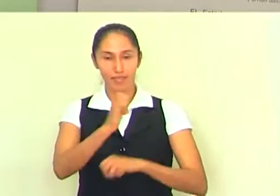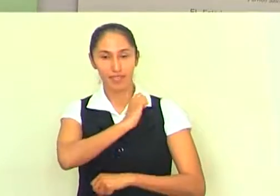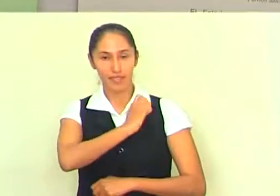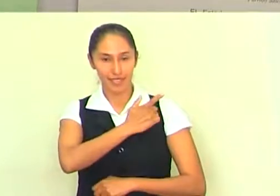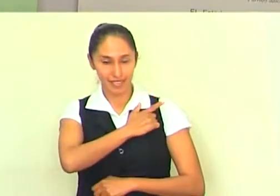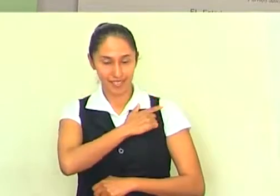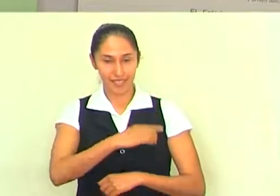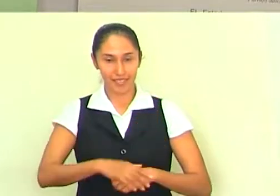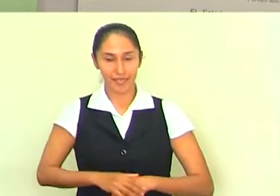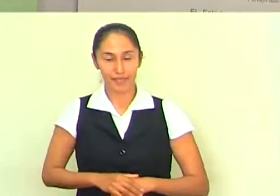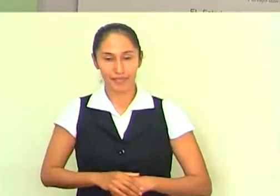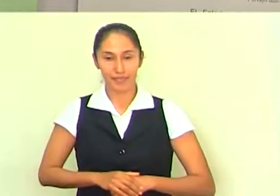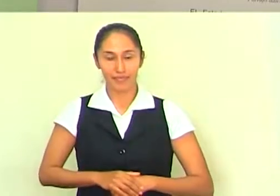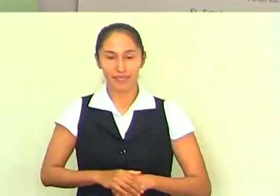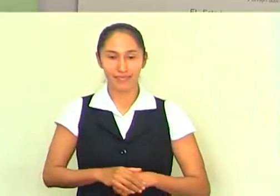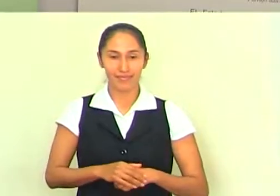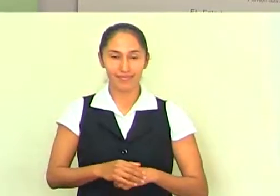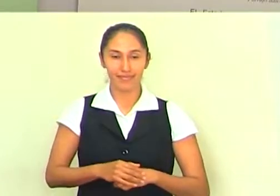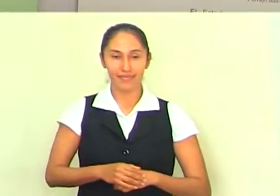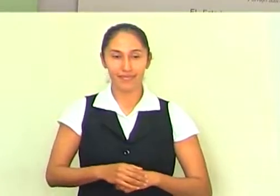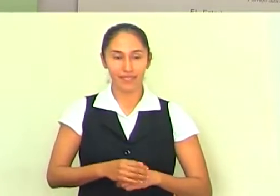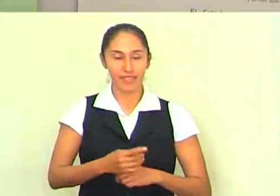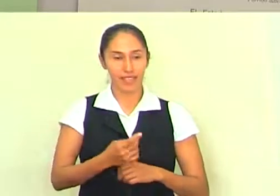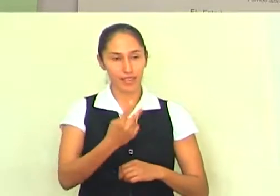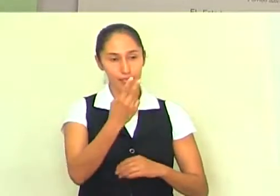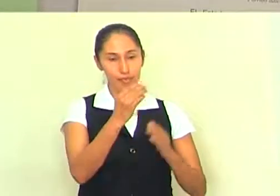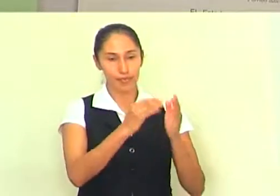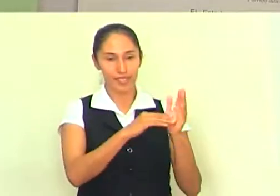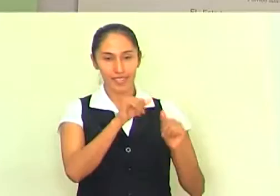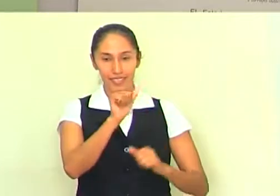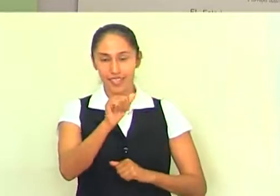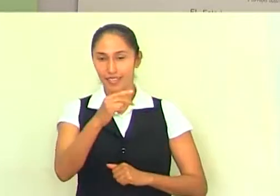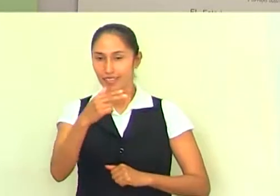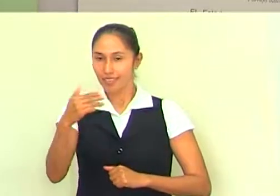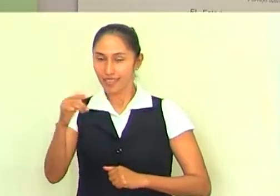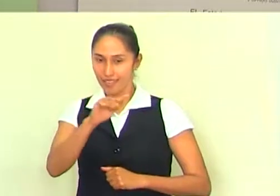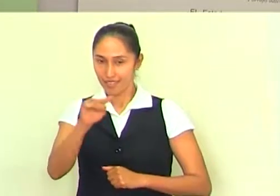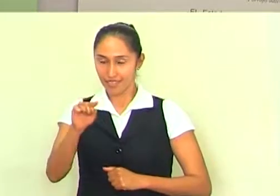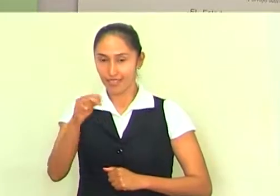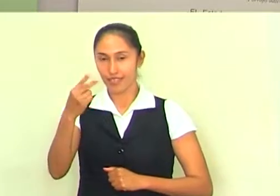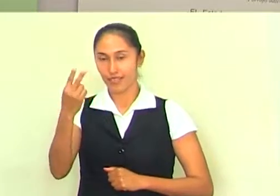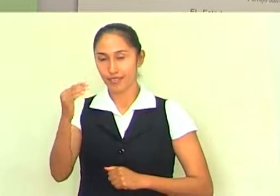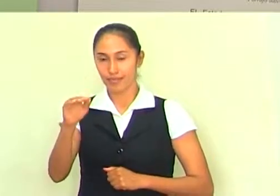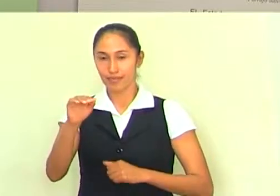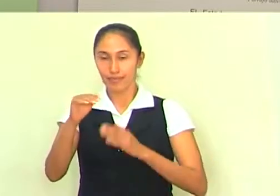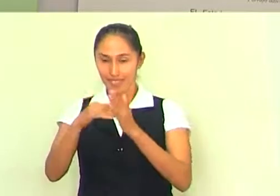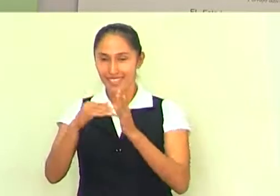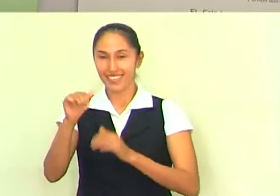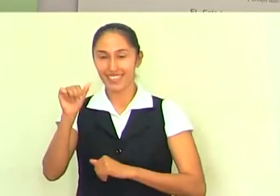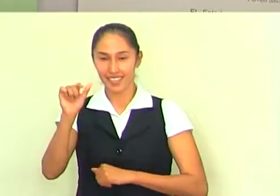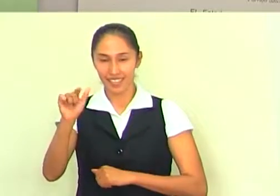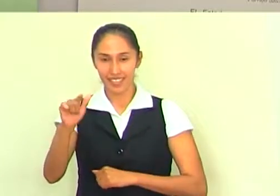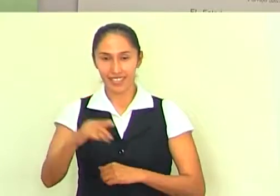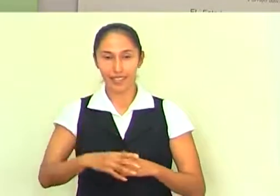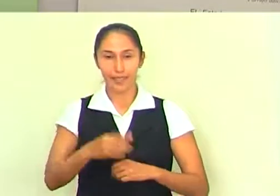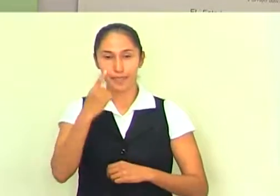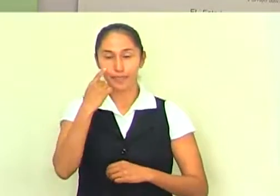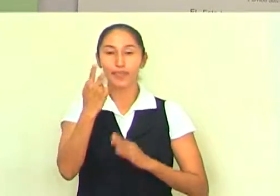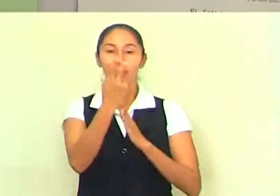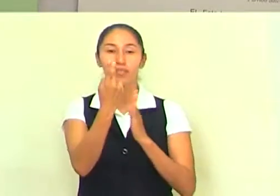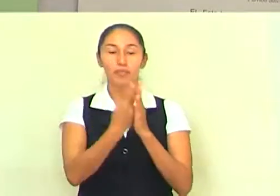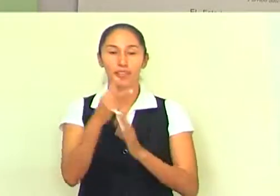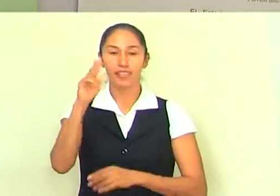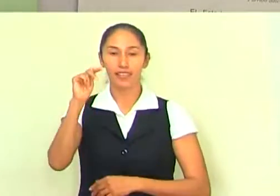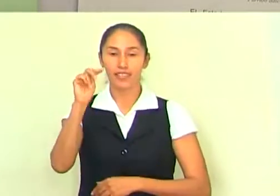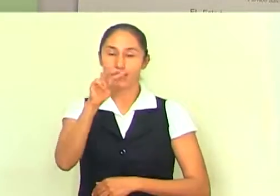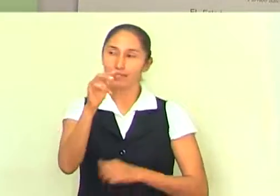escolar 2016-2017 con una nueva modalidad, un proyecto que ahora se convierte en un programa que ustedes nos